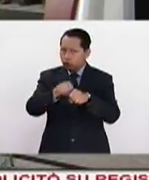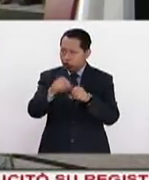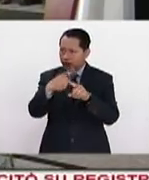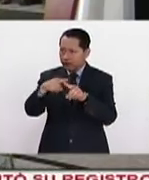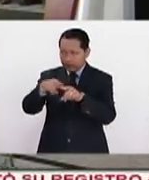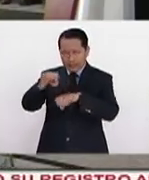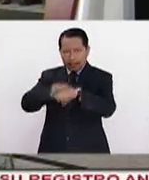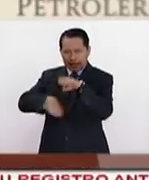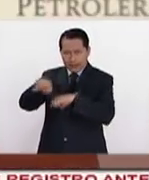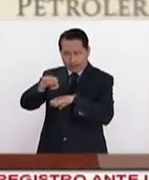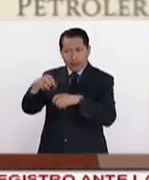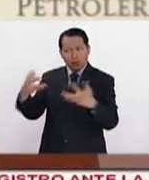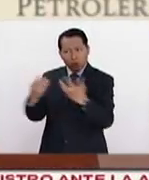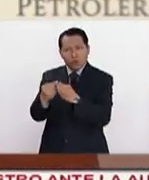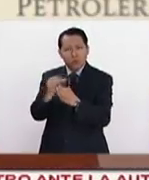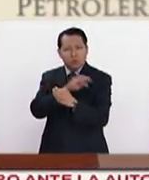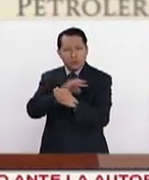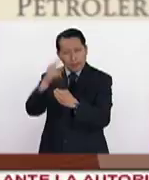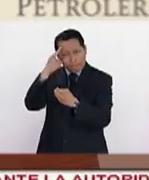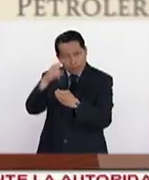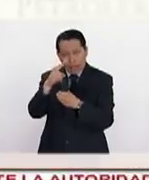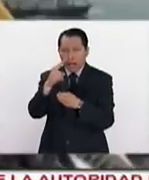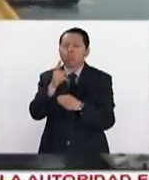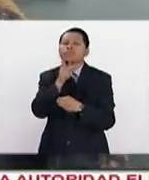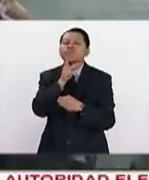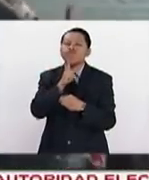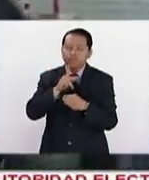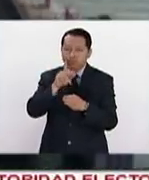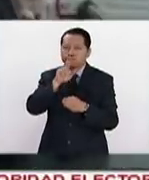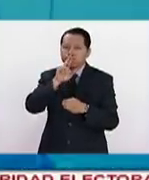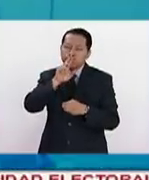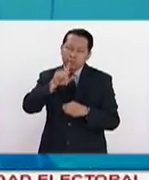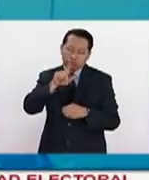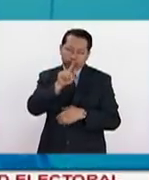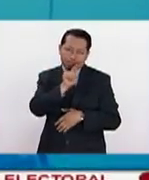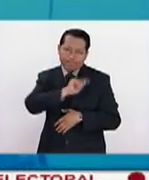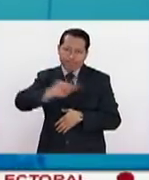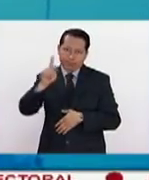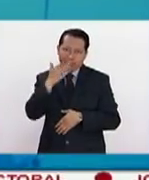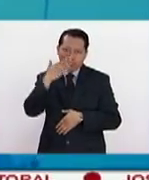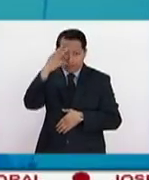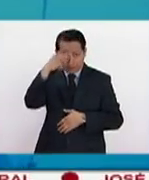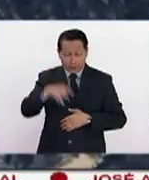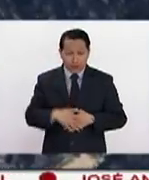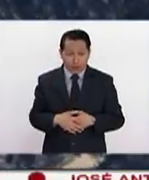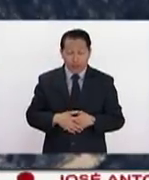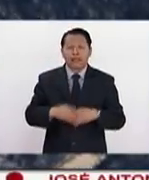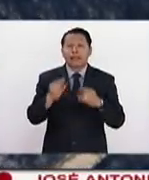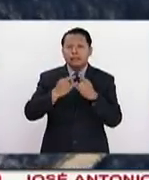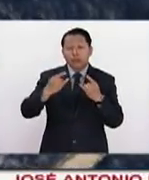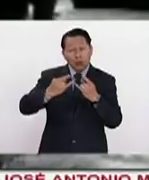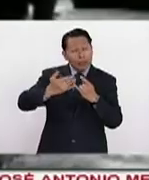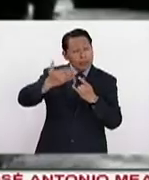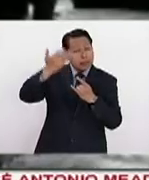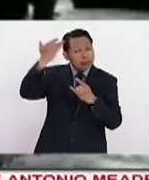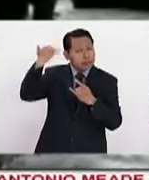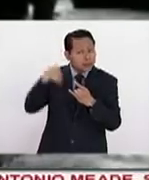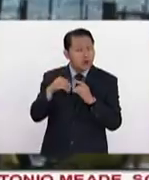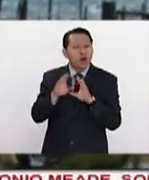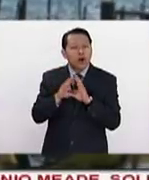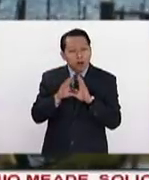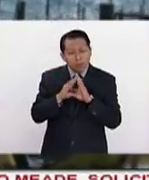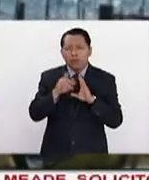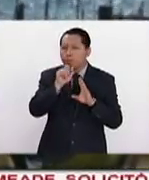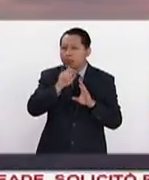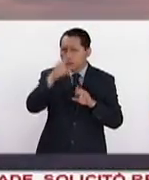la gran empresa petrolera de México. El presidente recordó que los grandes momentos de la historia han sido aquellos donde los